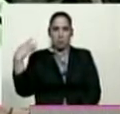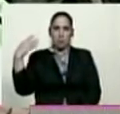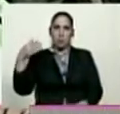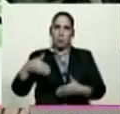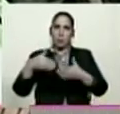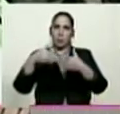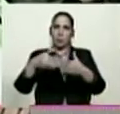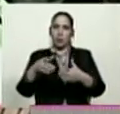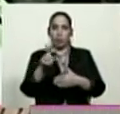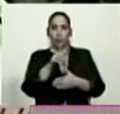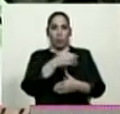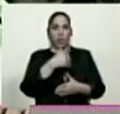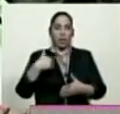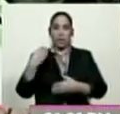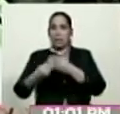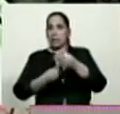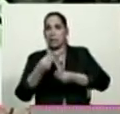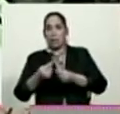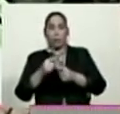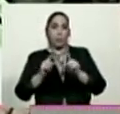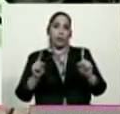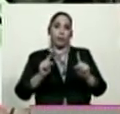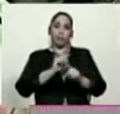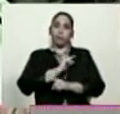No quería hacerlo, pero nos obligaron